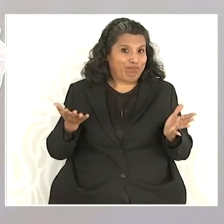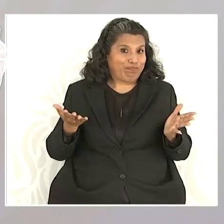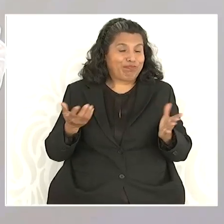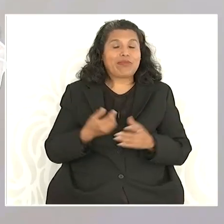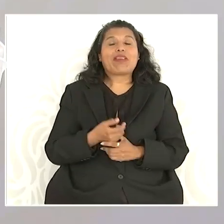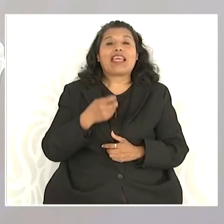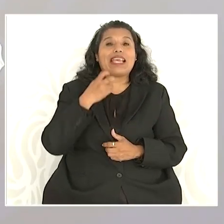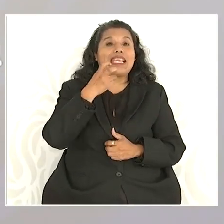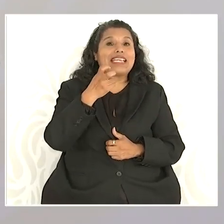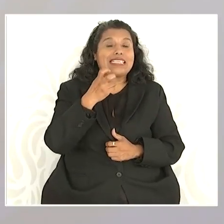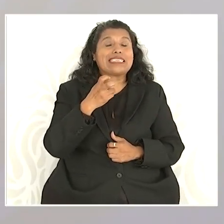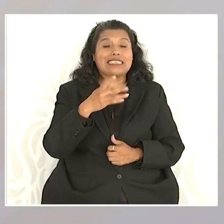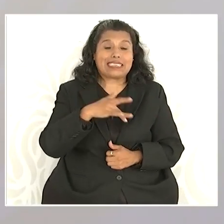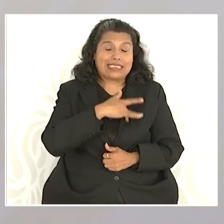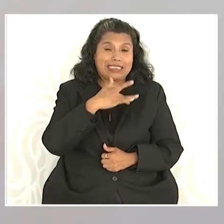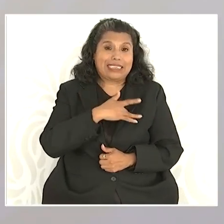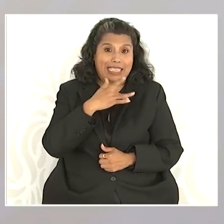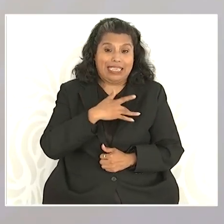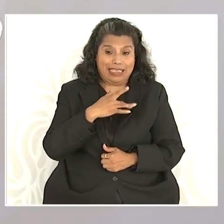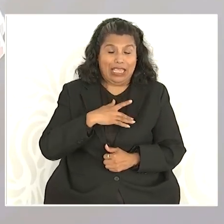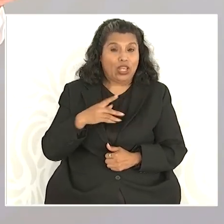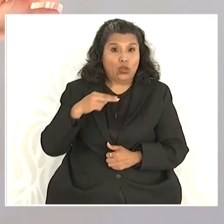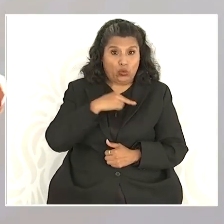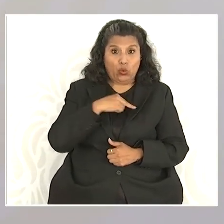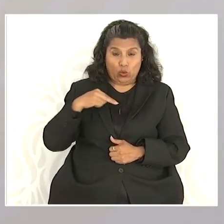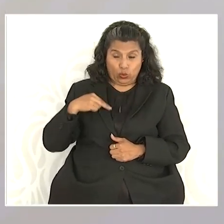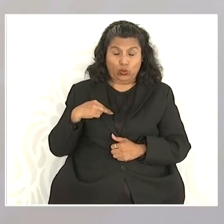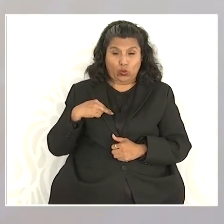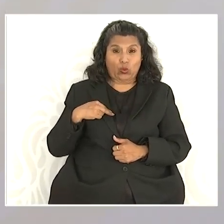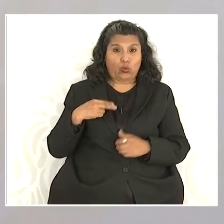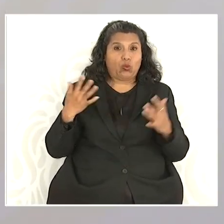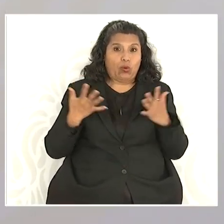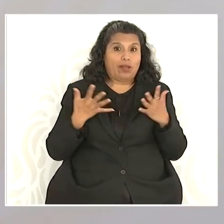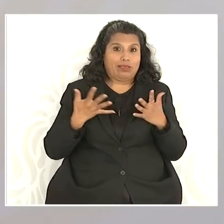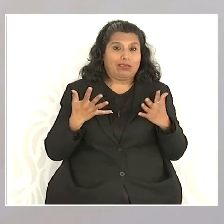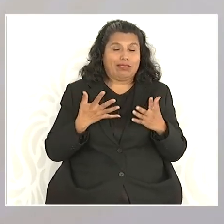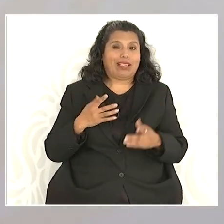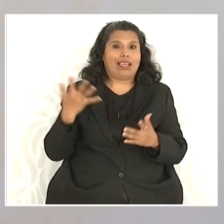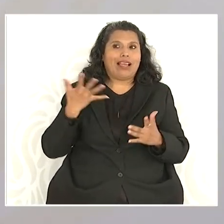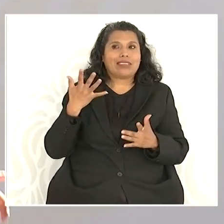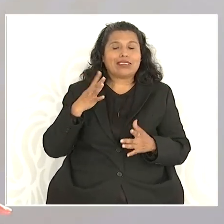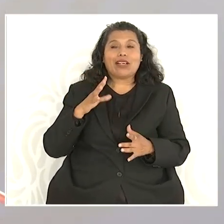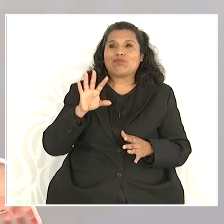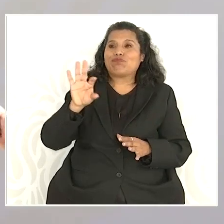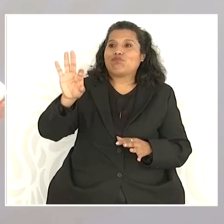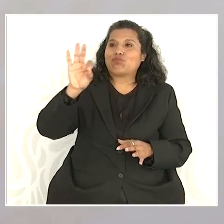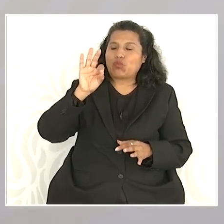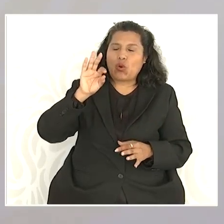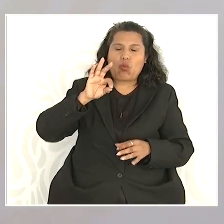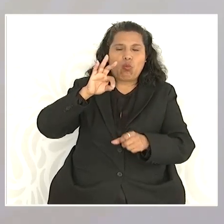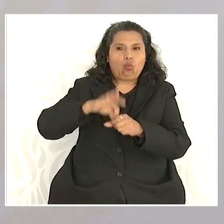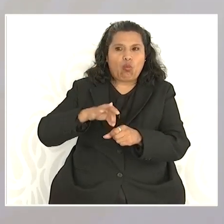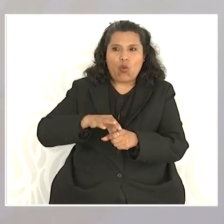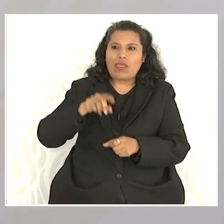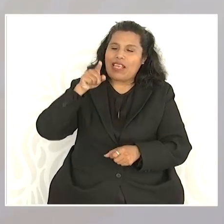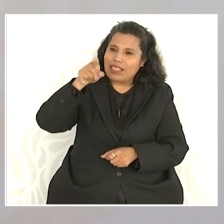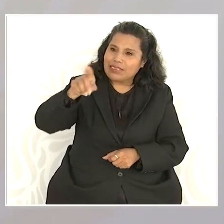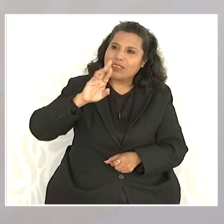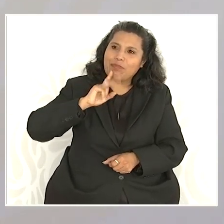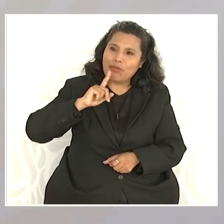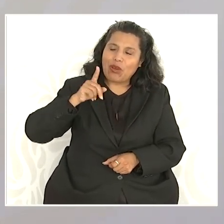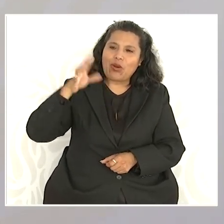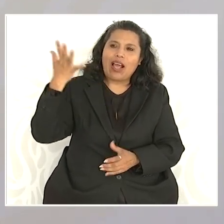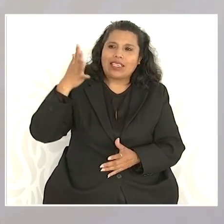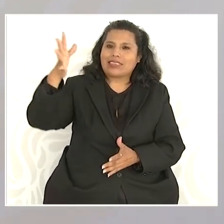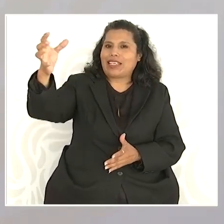Este es un sentimiento del pueblo de México y no viene de la nada. El Poder Judicial,